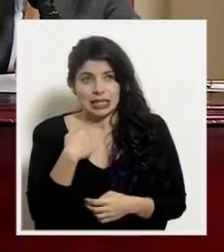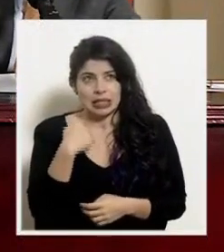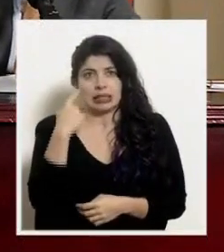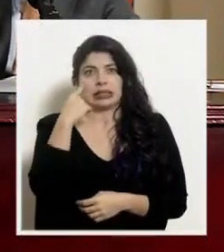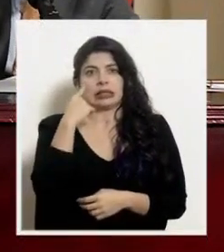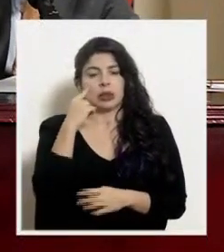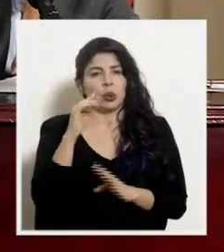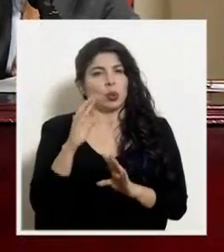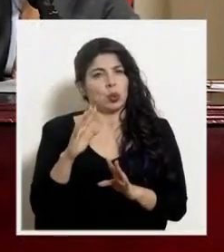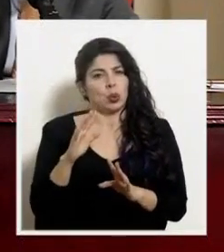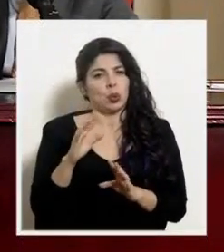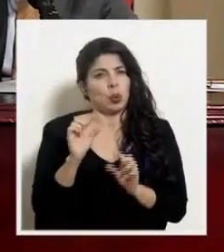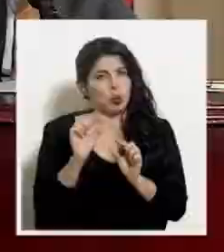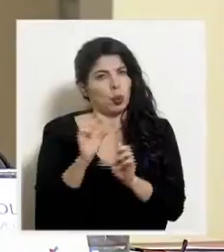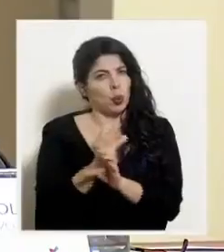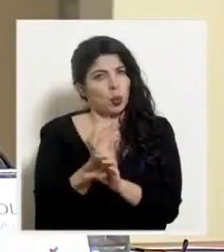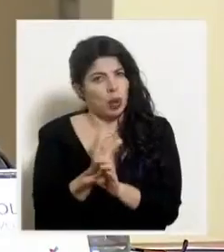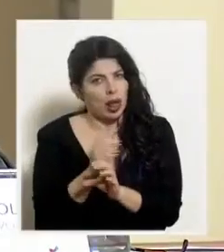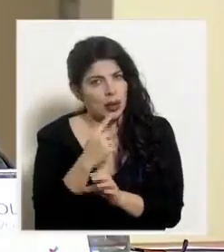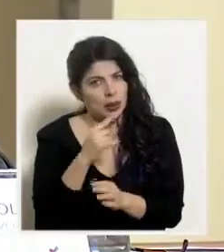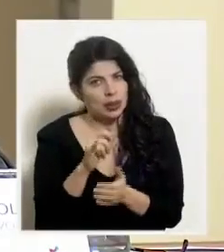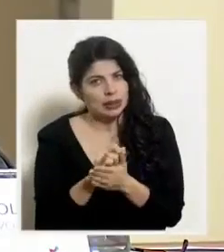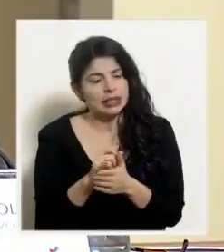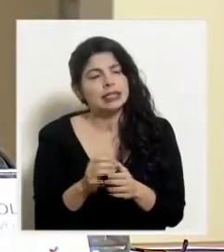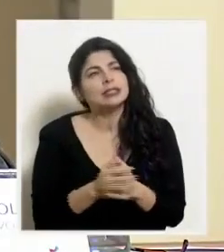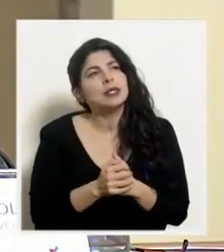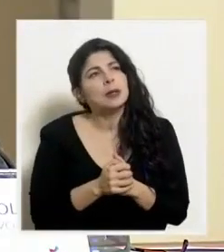que hay que tener un poquito de cuidado cuando se hacen.